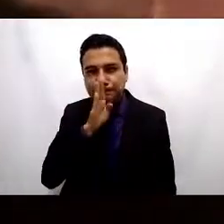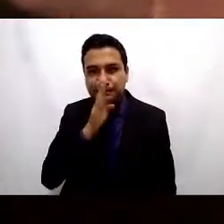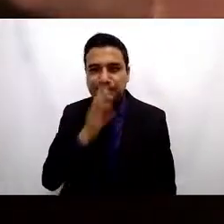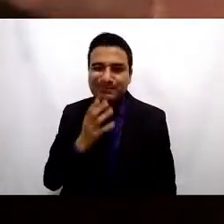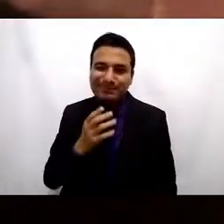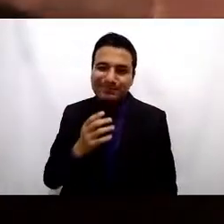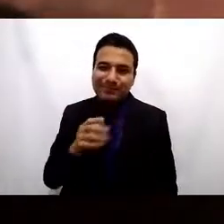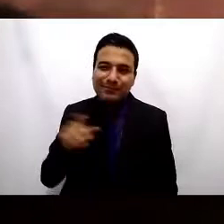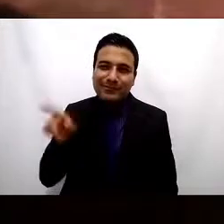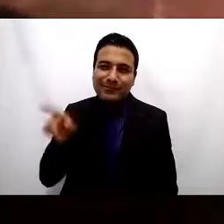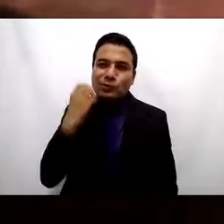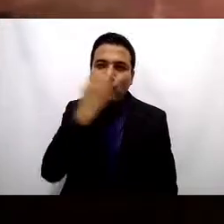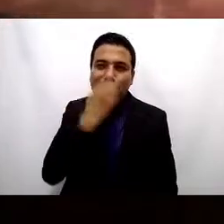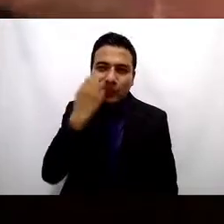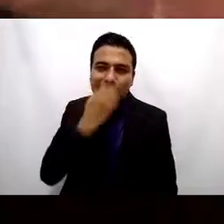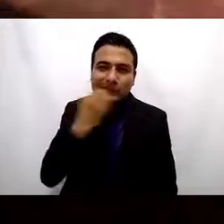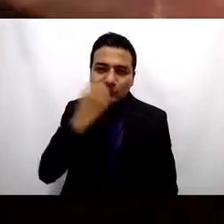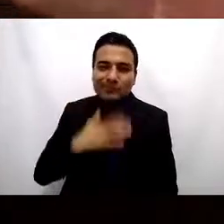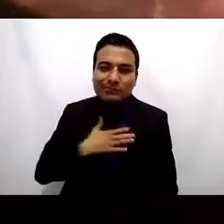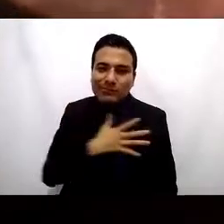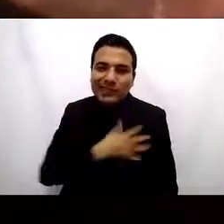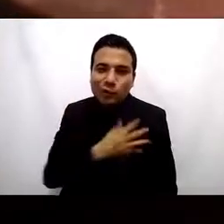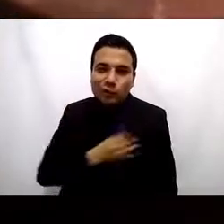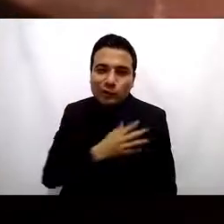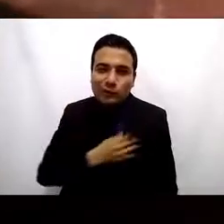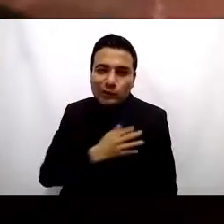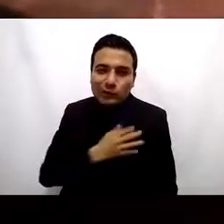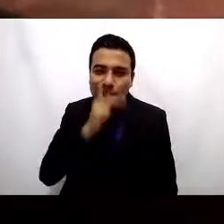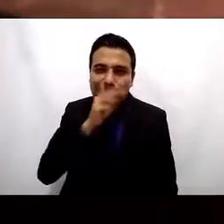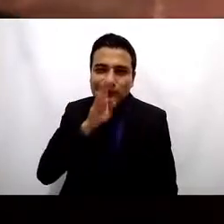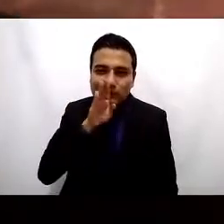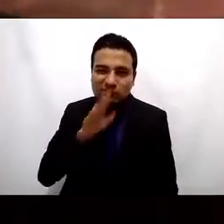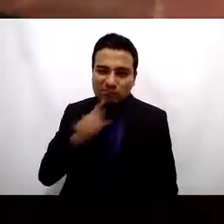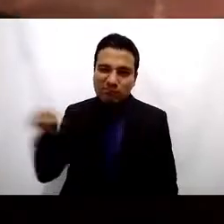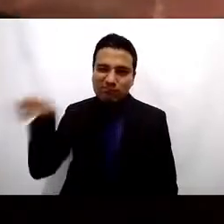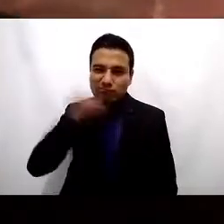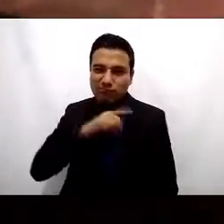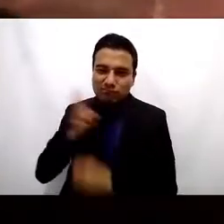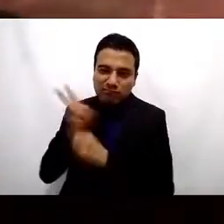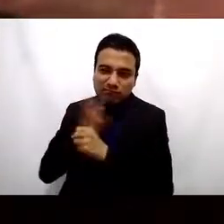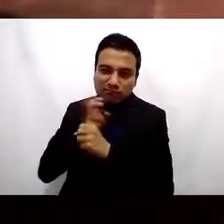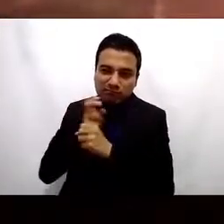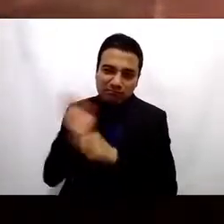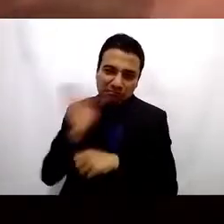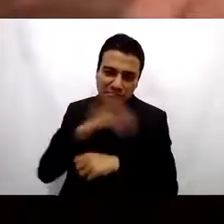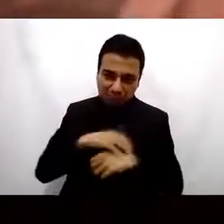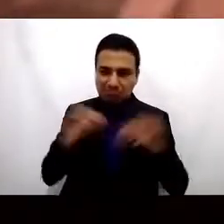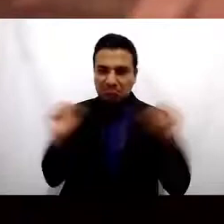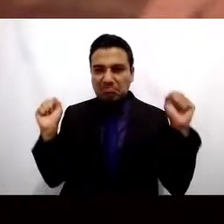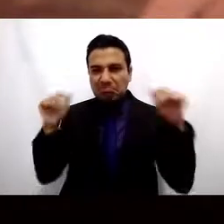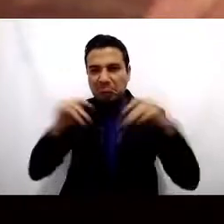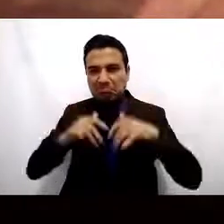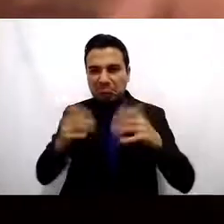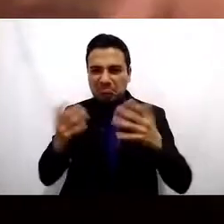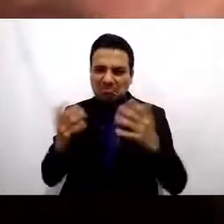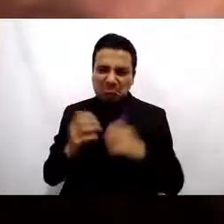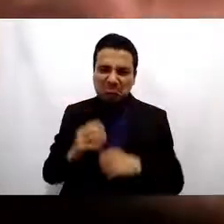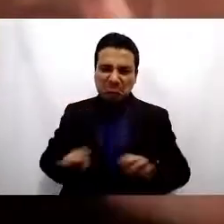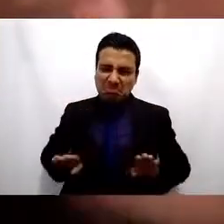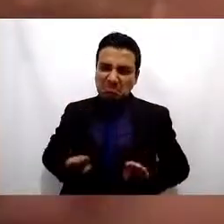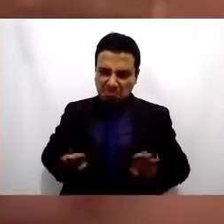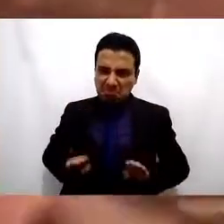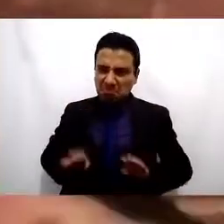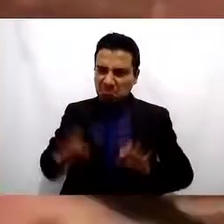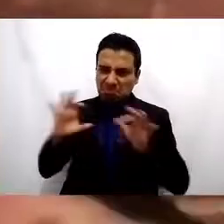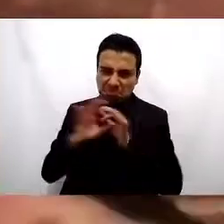de la misma edad que nuestros hijos, que de alguna manera compartíamos algo más que habíamos encontrado cierta